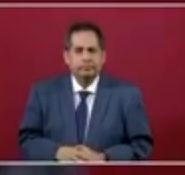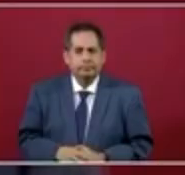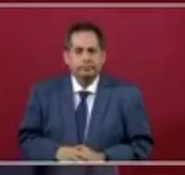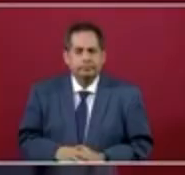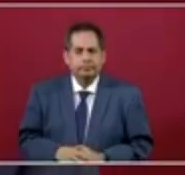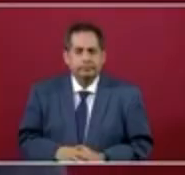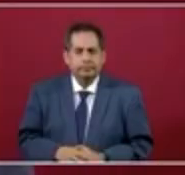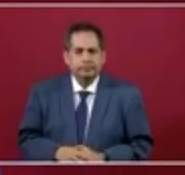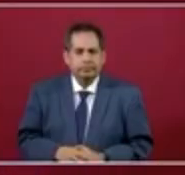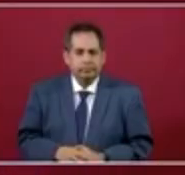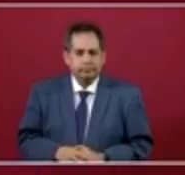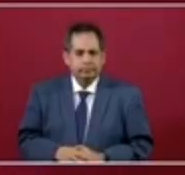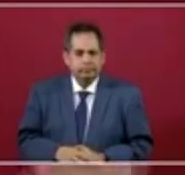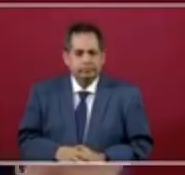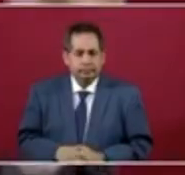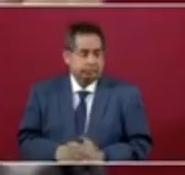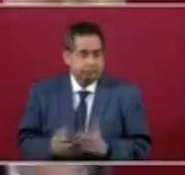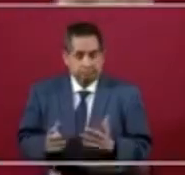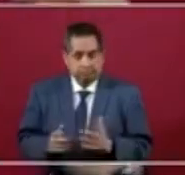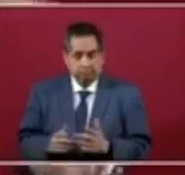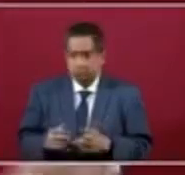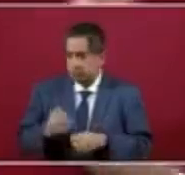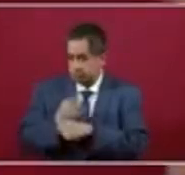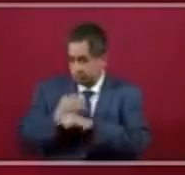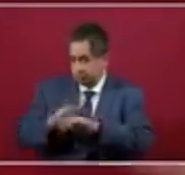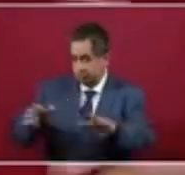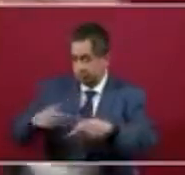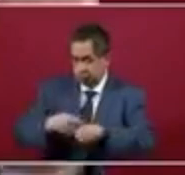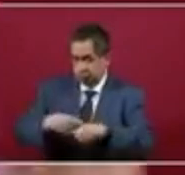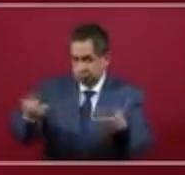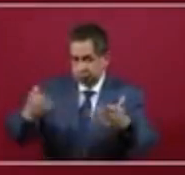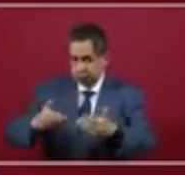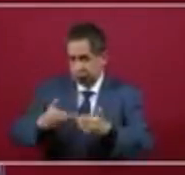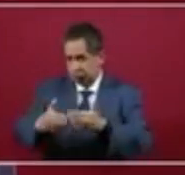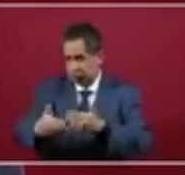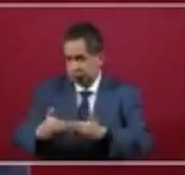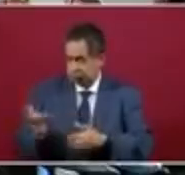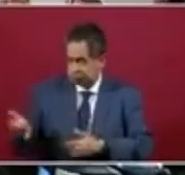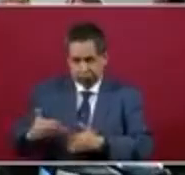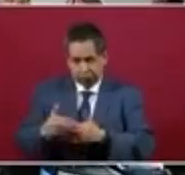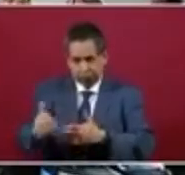Desde hace meses. Entonces, bueno, pues entonces ya darlo a conocer y ya, y adelante. Sí.